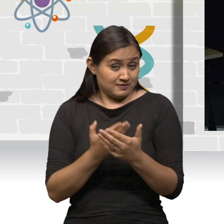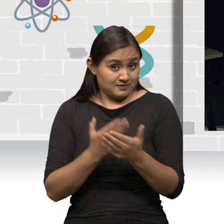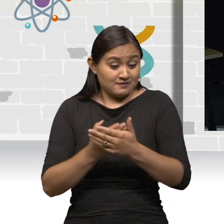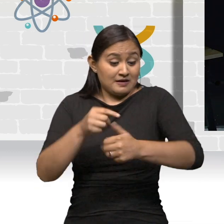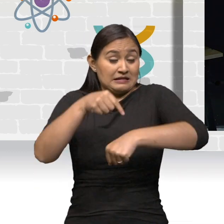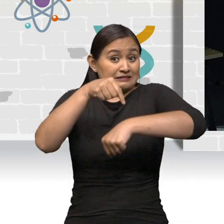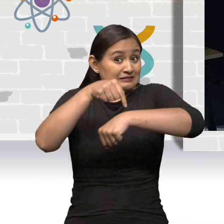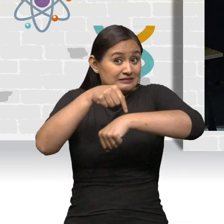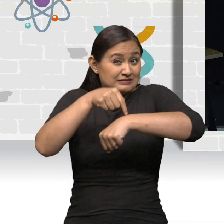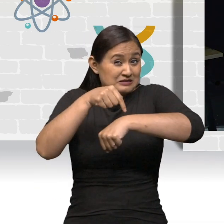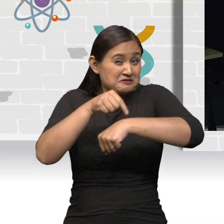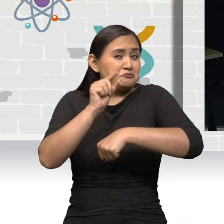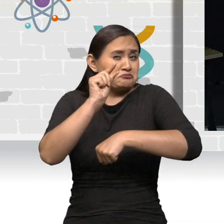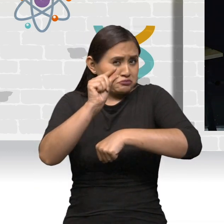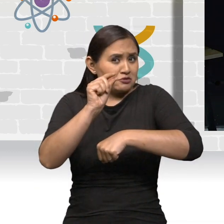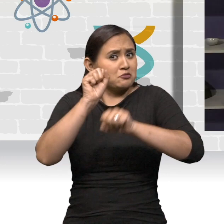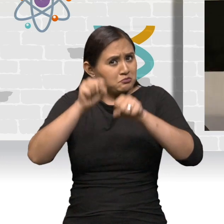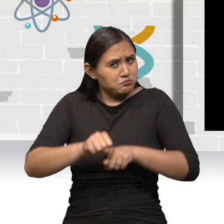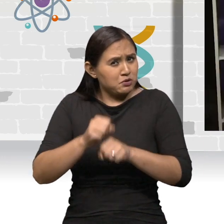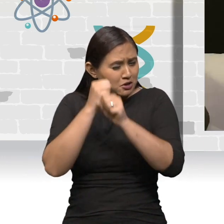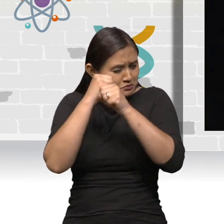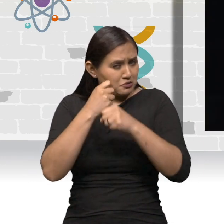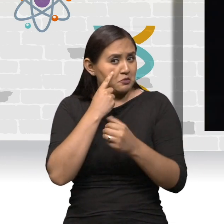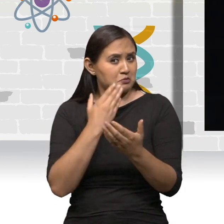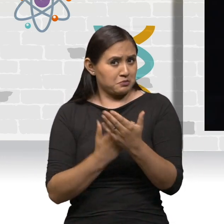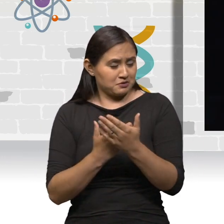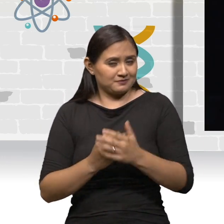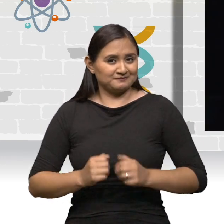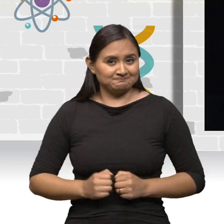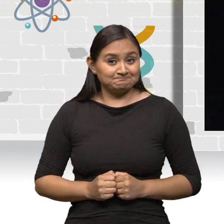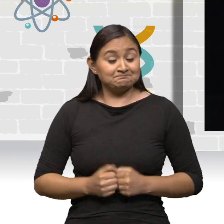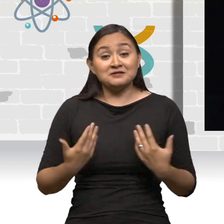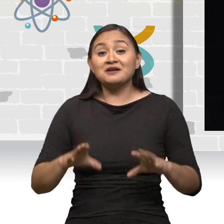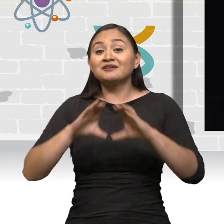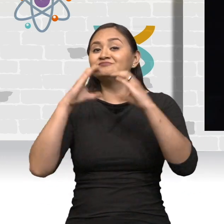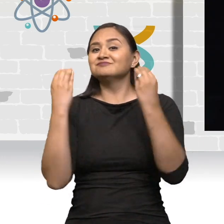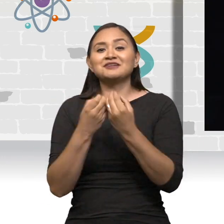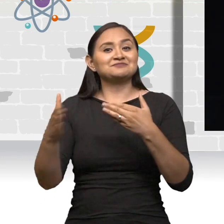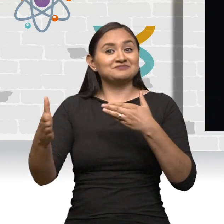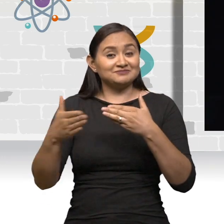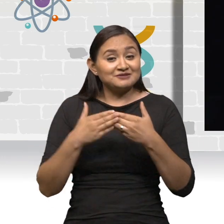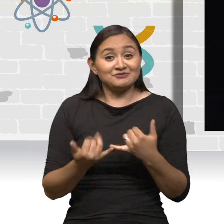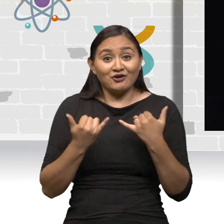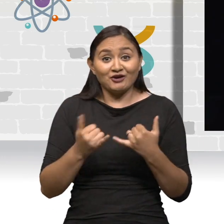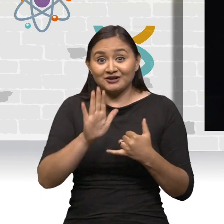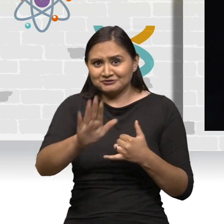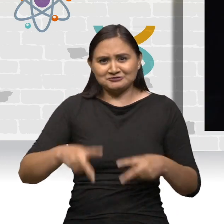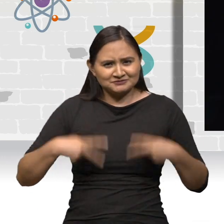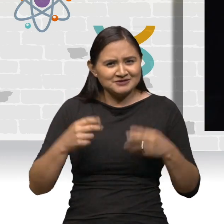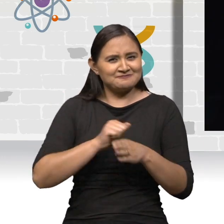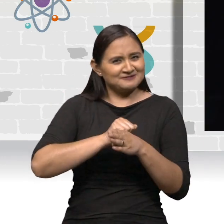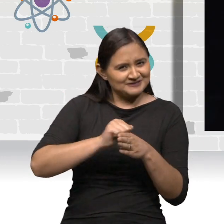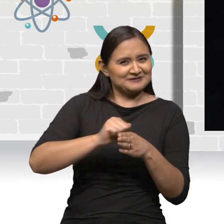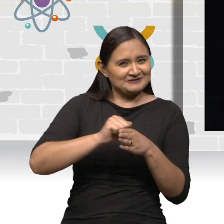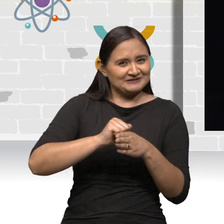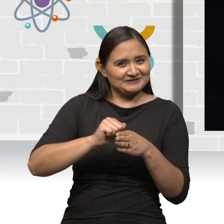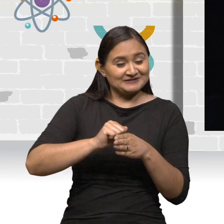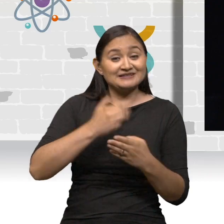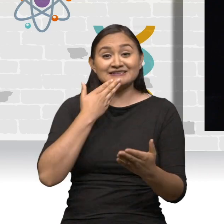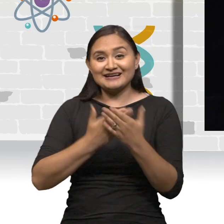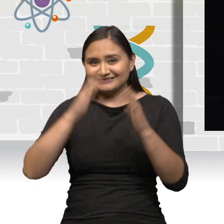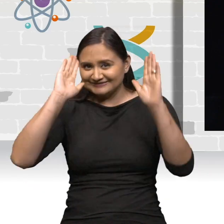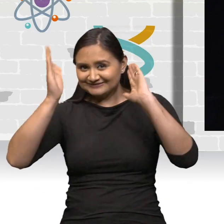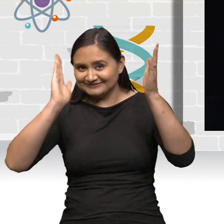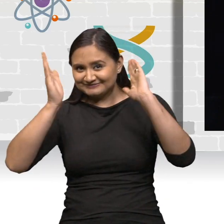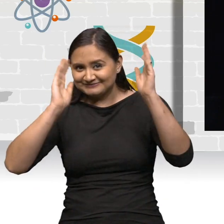el intervalo de tiempo sea muy pequeño. Y hasta aquí la clase de hoy. Espero que los conocimientos adquiridos los puedas